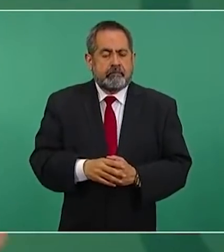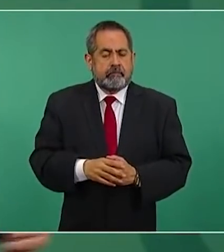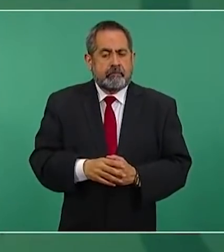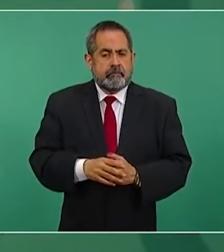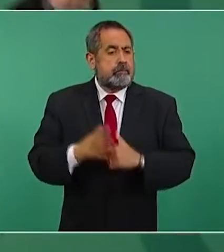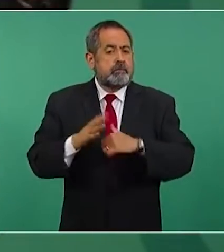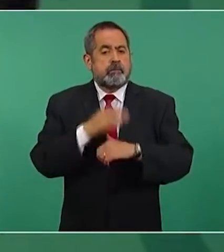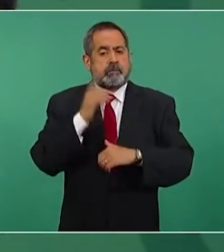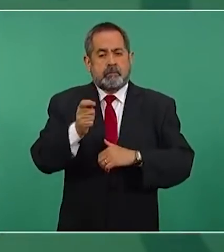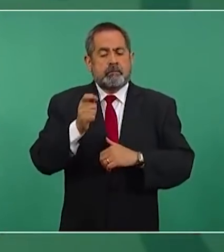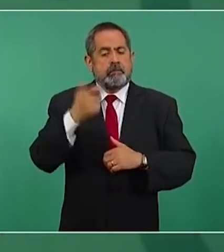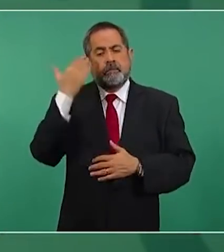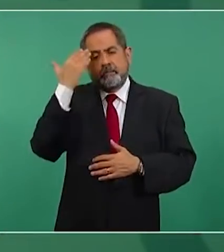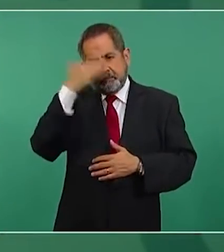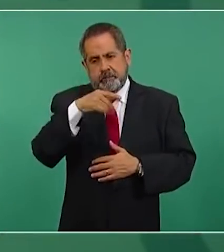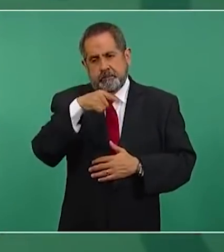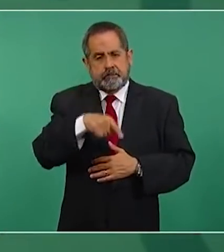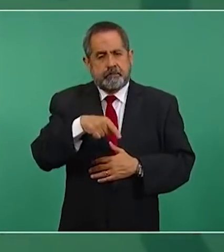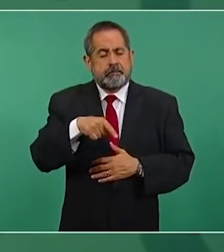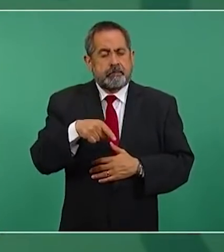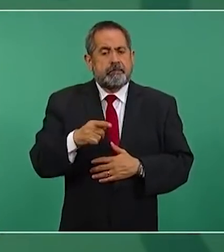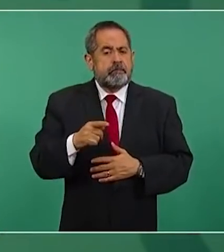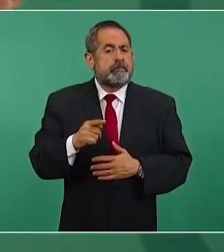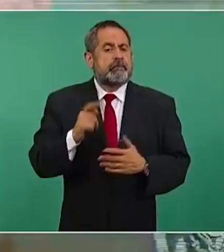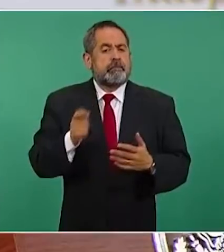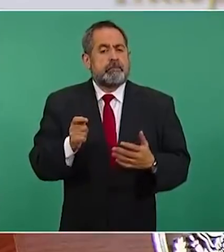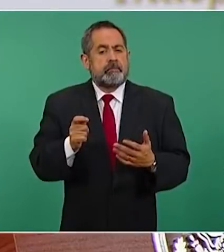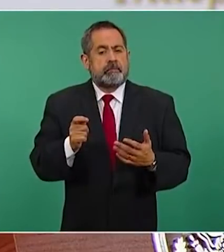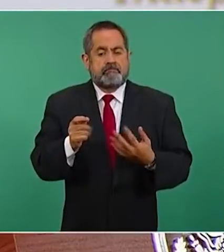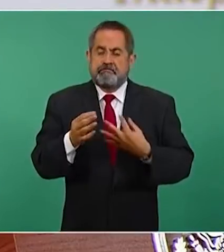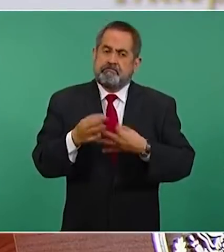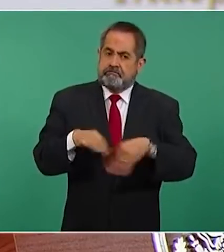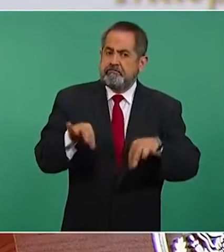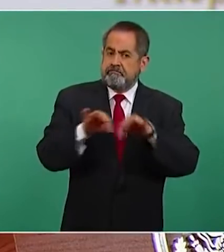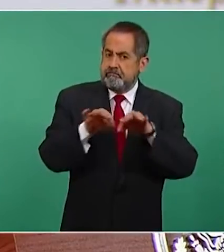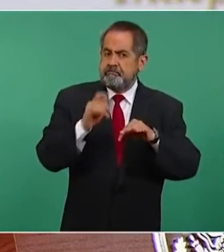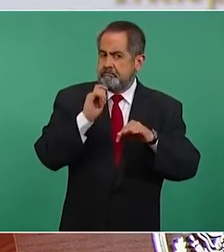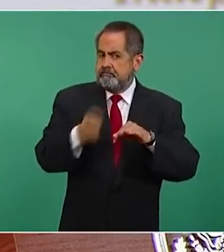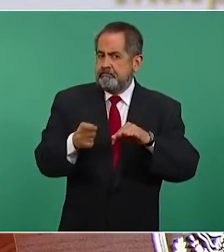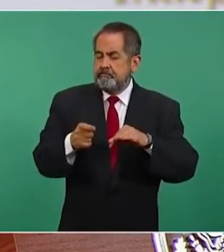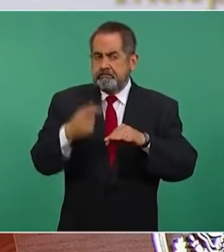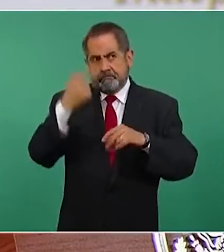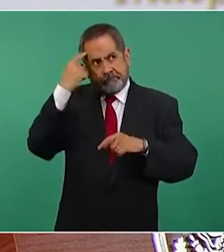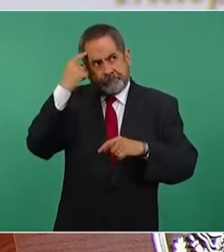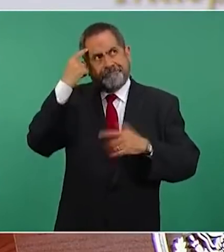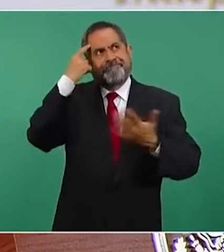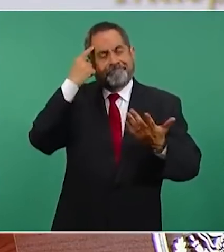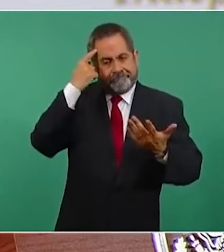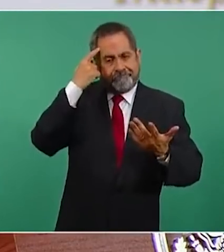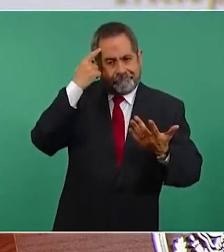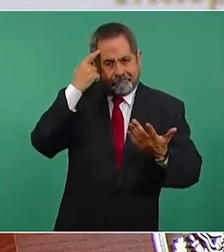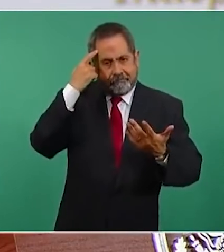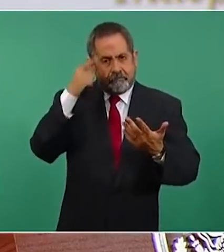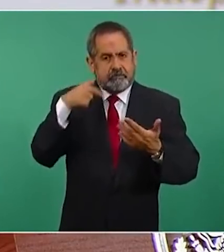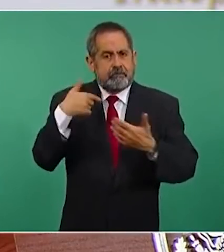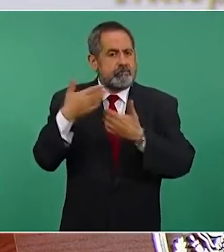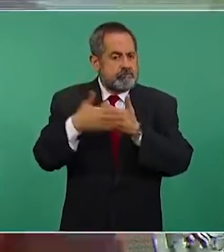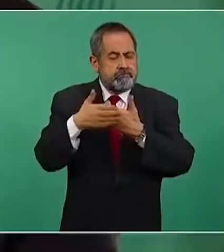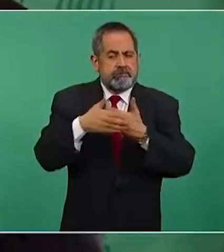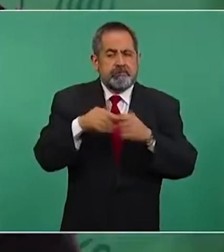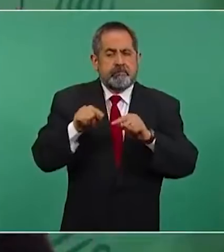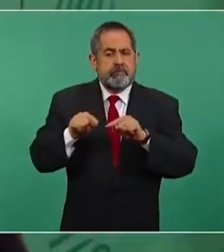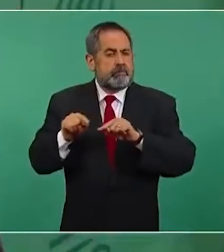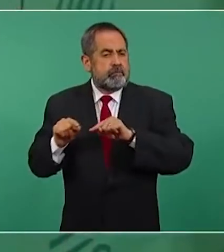porque sabía de la importancia que iba ayer